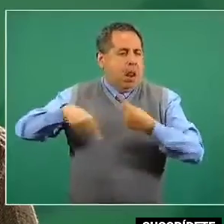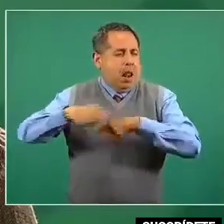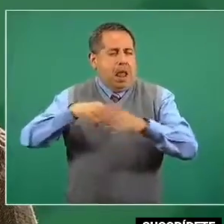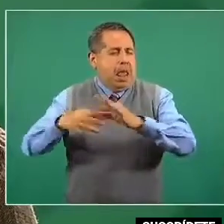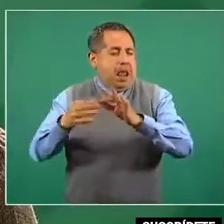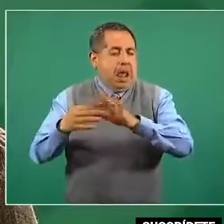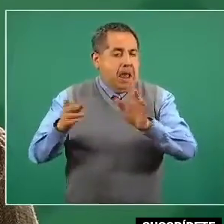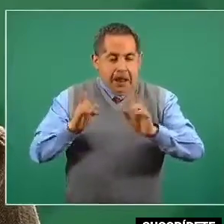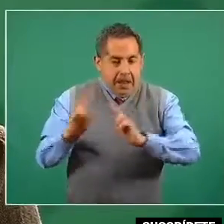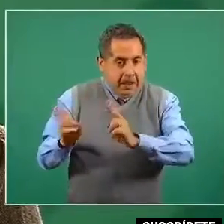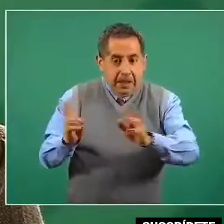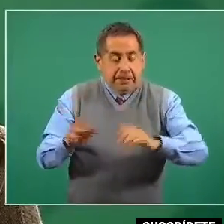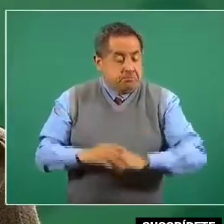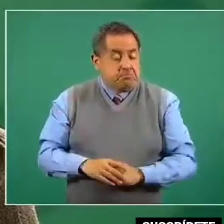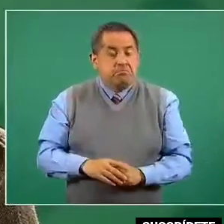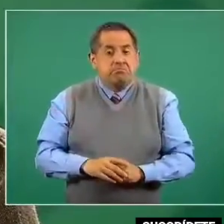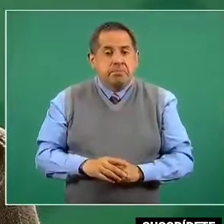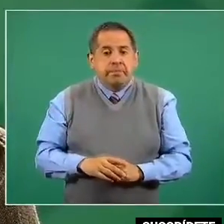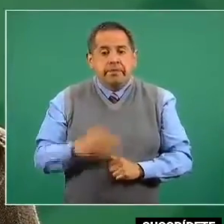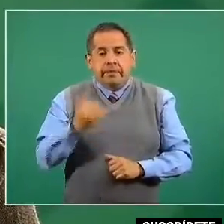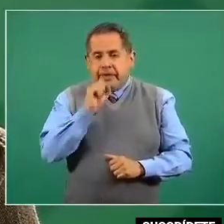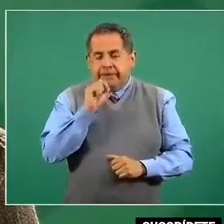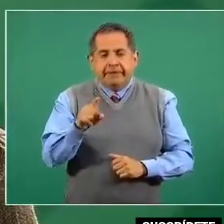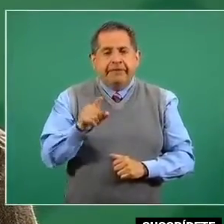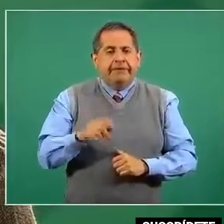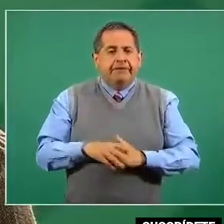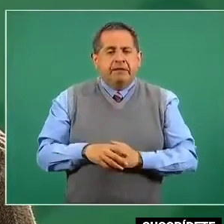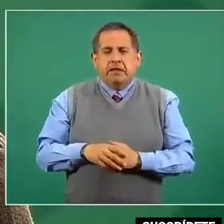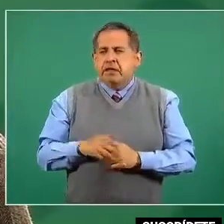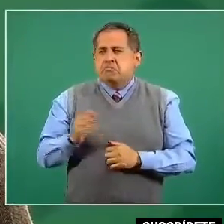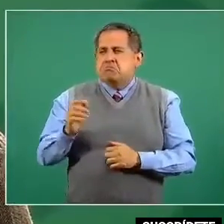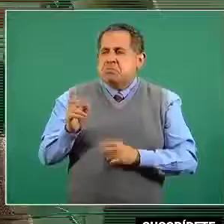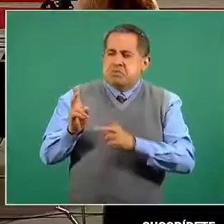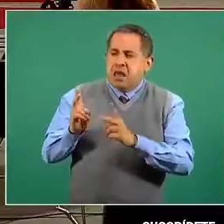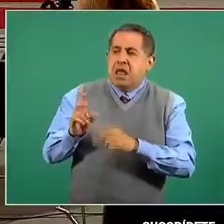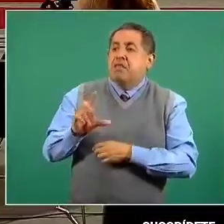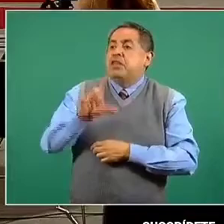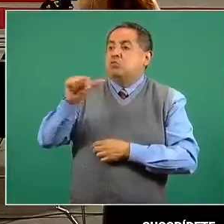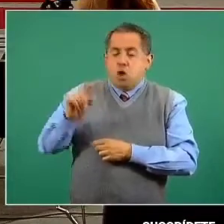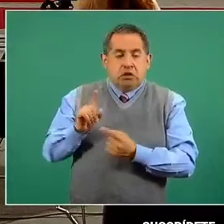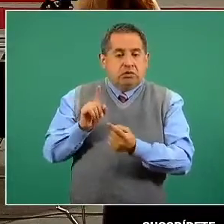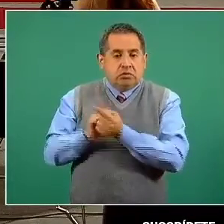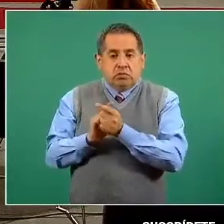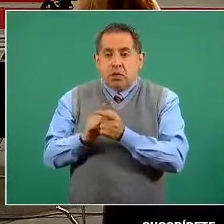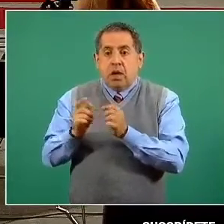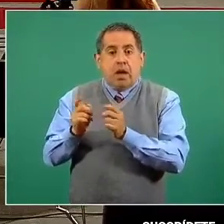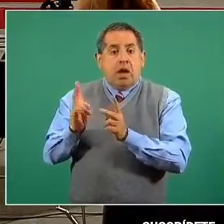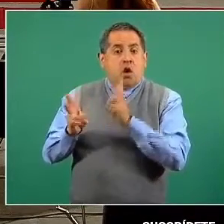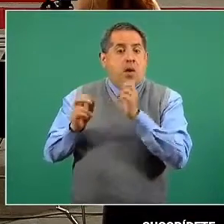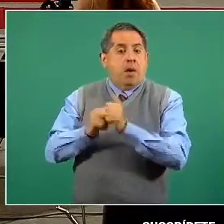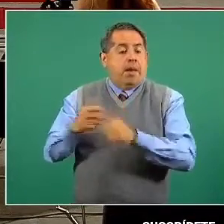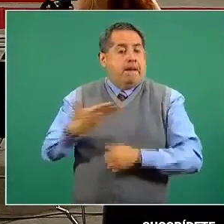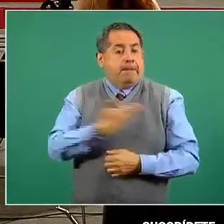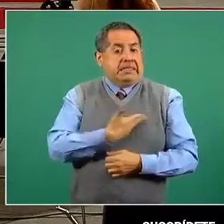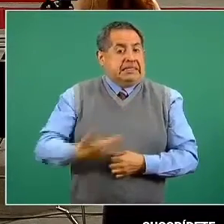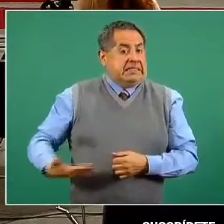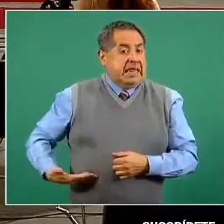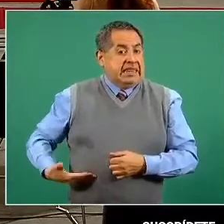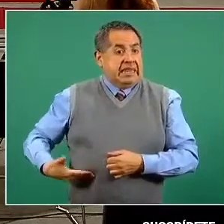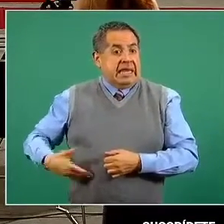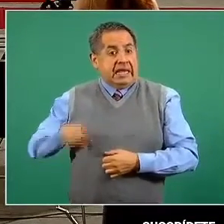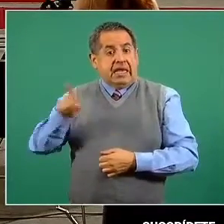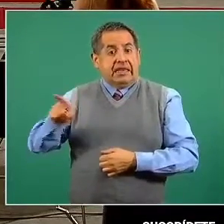misma. Y un par de horas después tuvimos el privilegio de que nos recibiera el presidente de la República